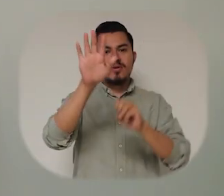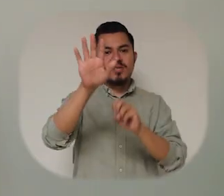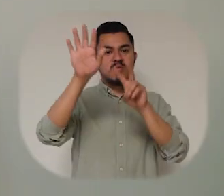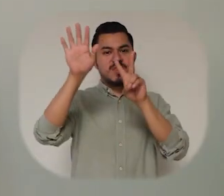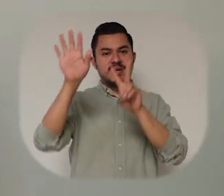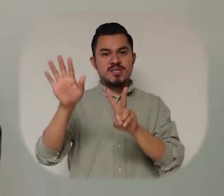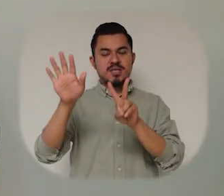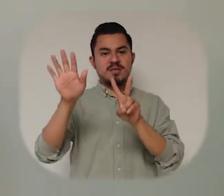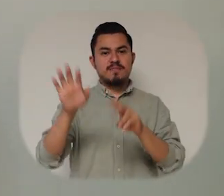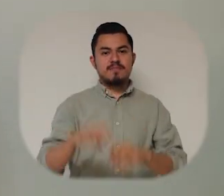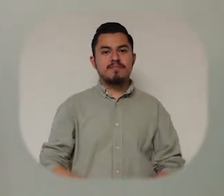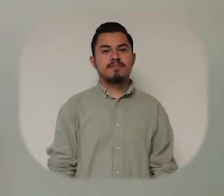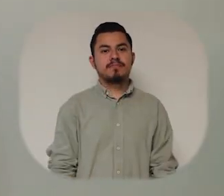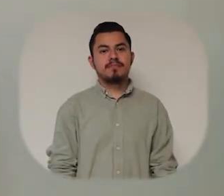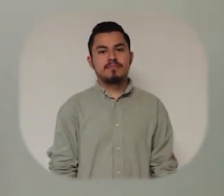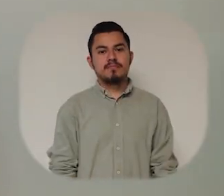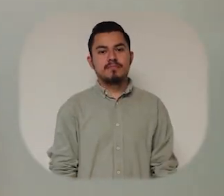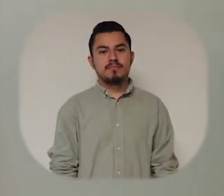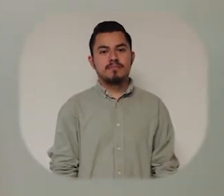nos,